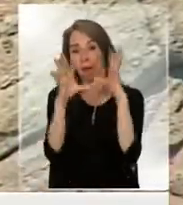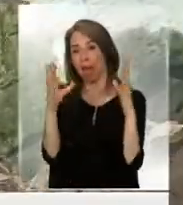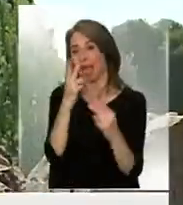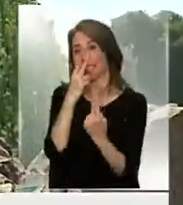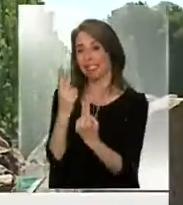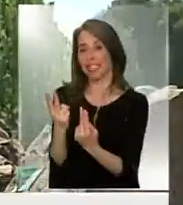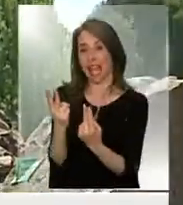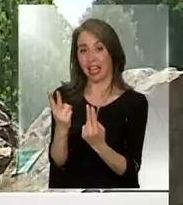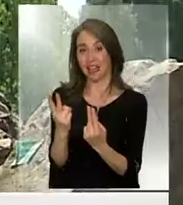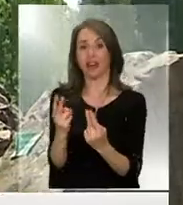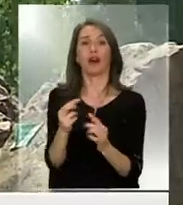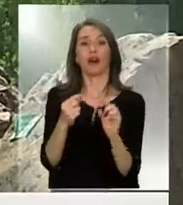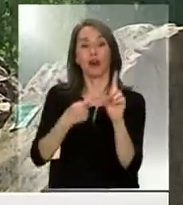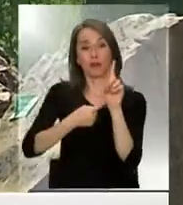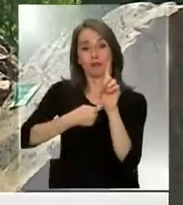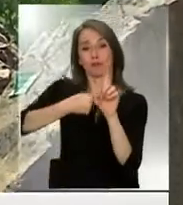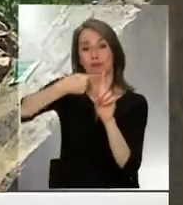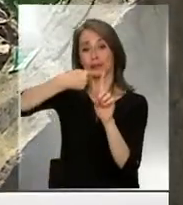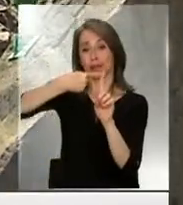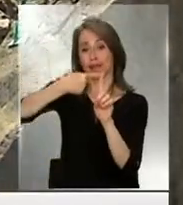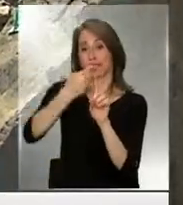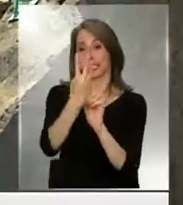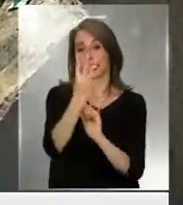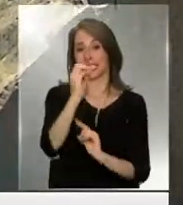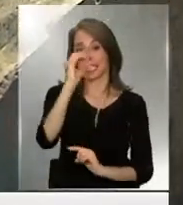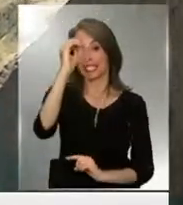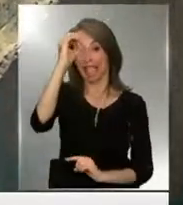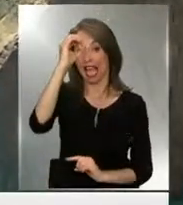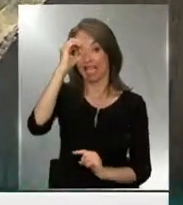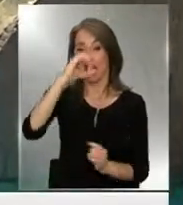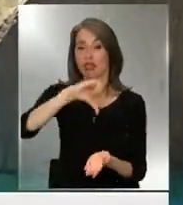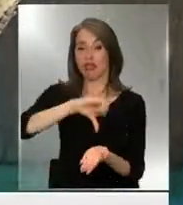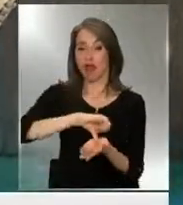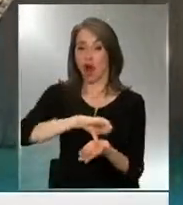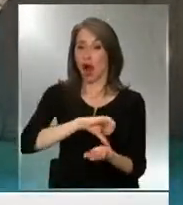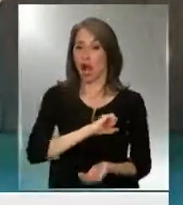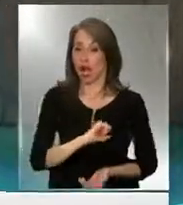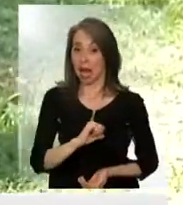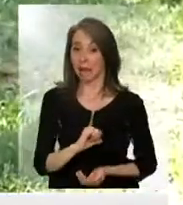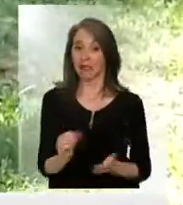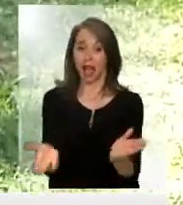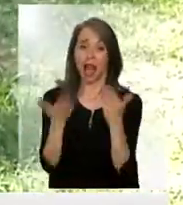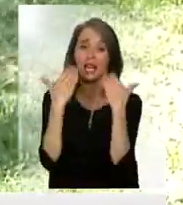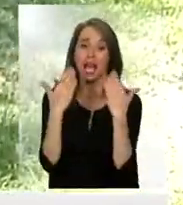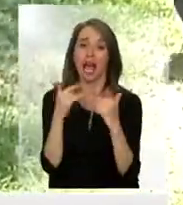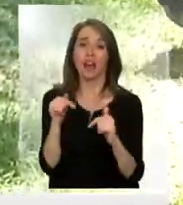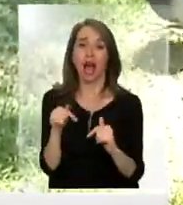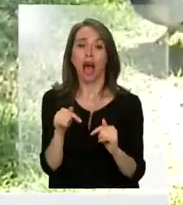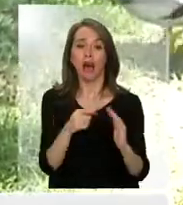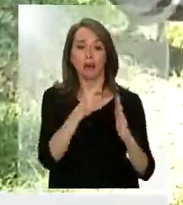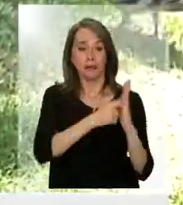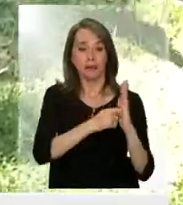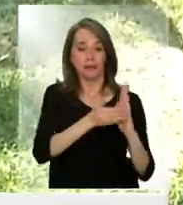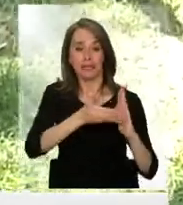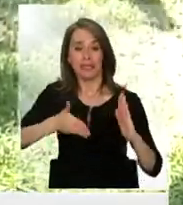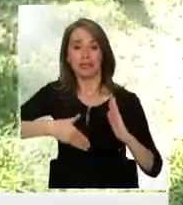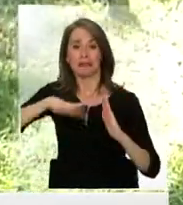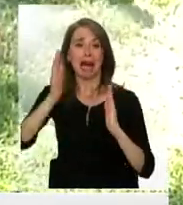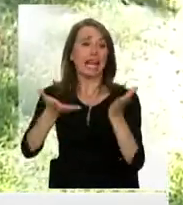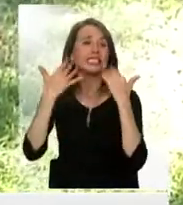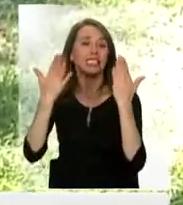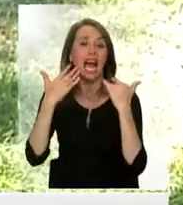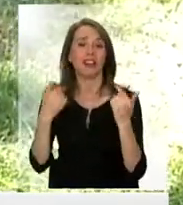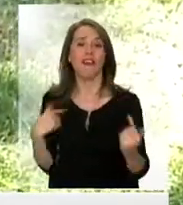¿no? Termómetros marcando 30 grados en la capital y el calor que no cesa. Estamos en la temporada más calurosa,